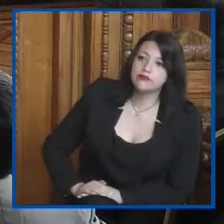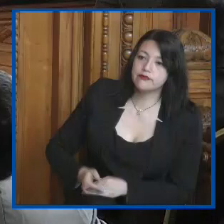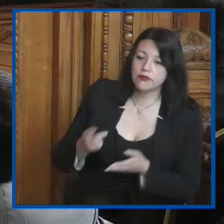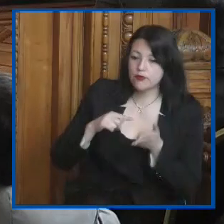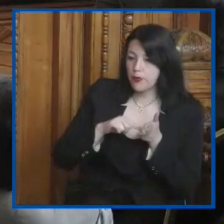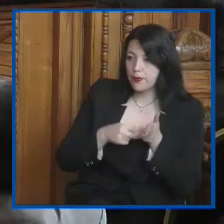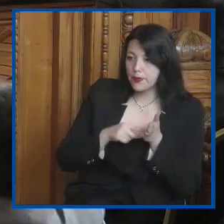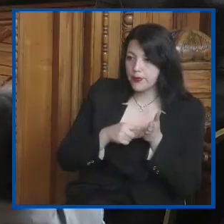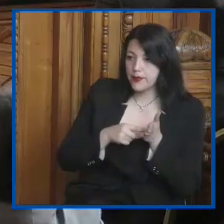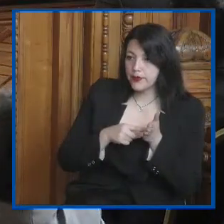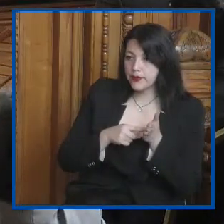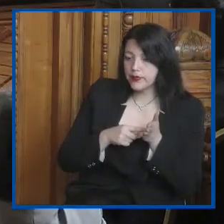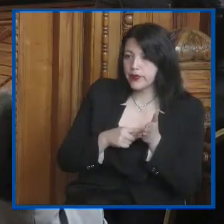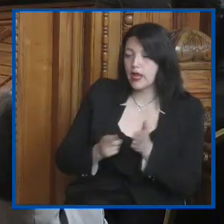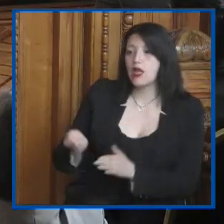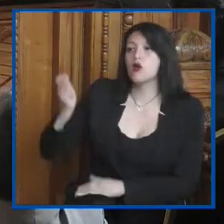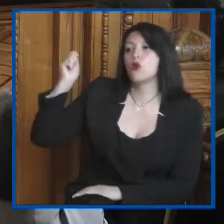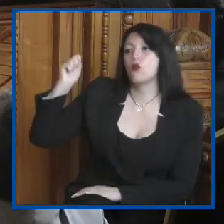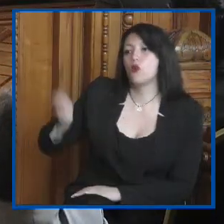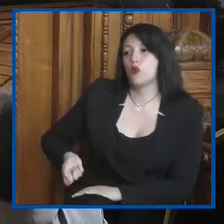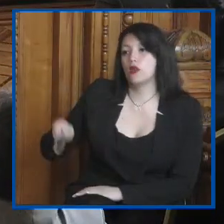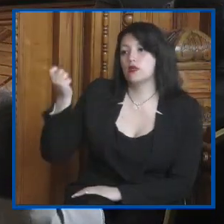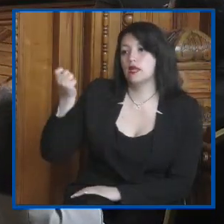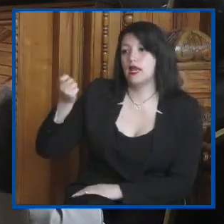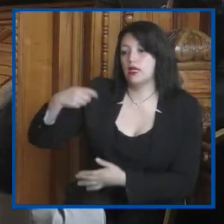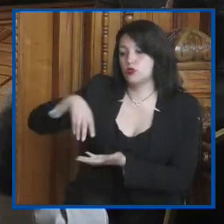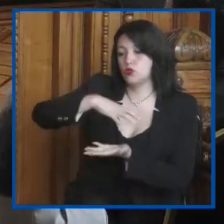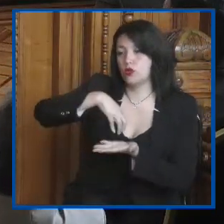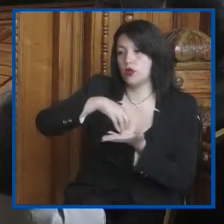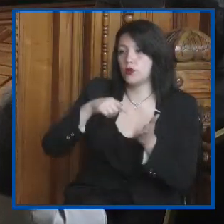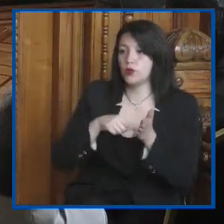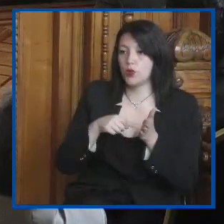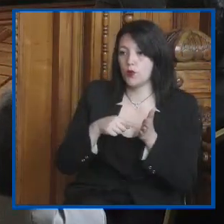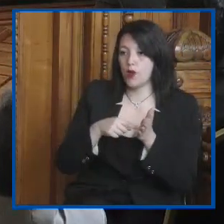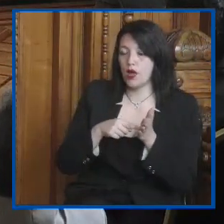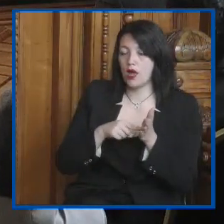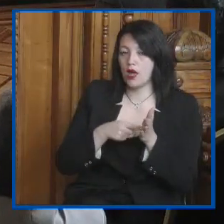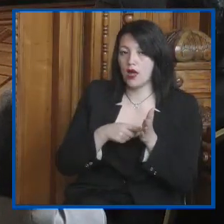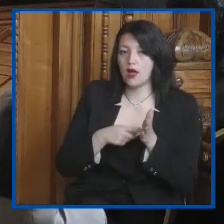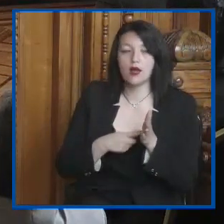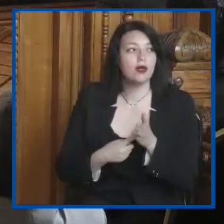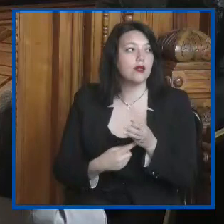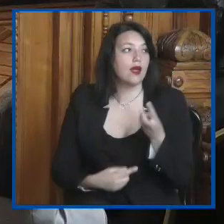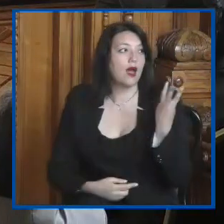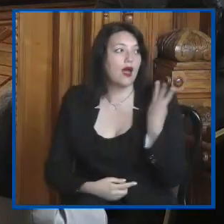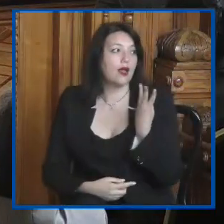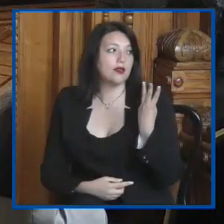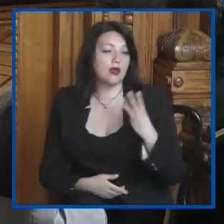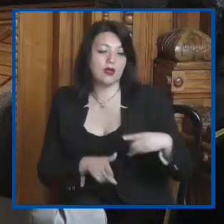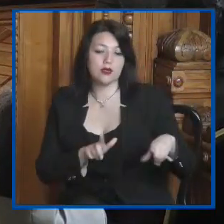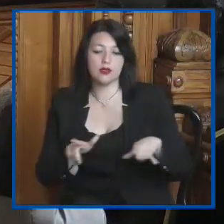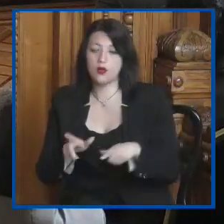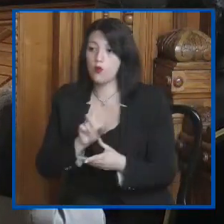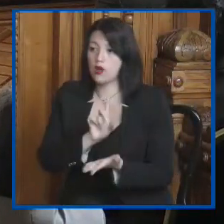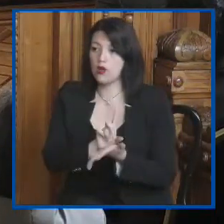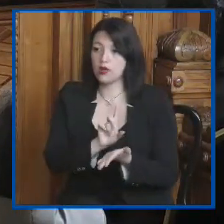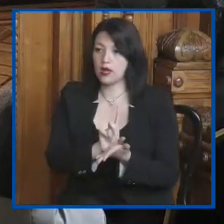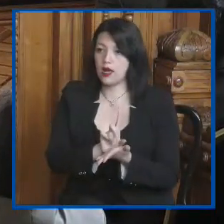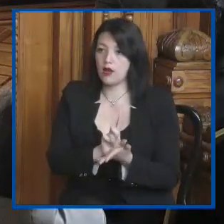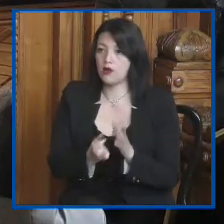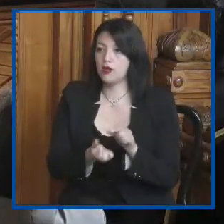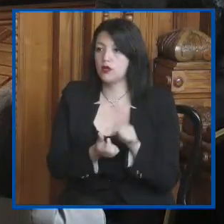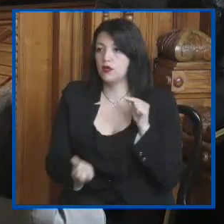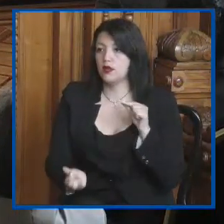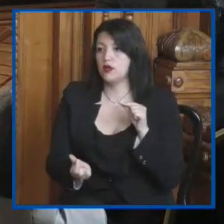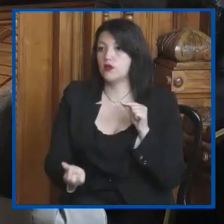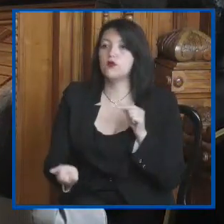de la ciudad autónoma de Buenos Aires. Yo soy jueza de la ciudad autónoma de Buenos Aires. En la ciudad autónoma de Buenos Aires hay tres jurisdicciones, una local, una nacional